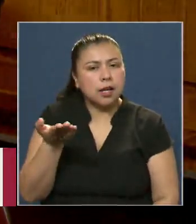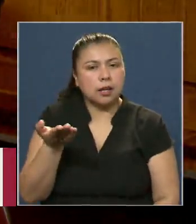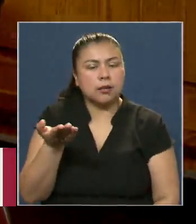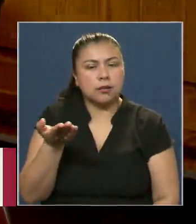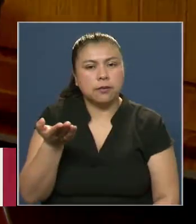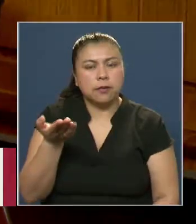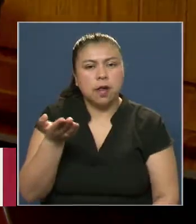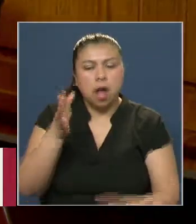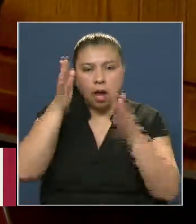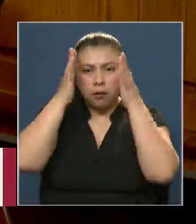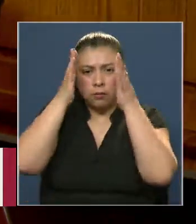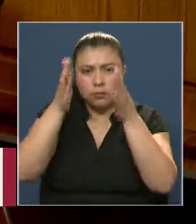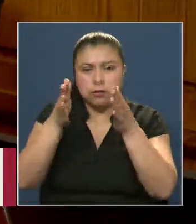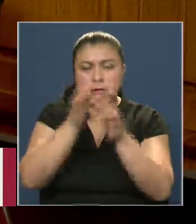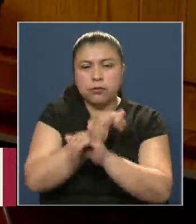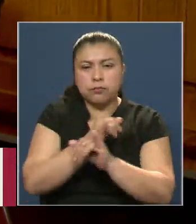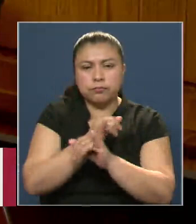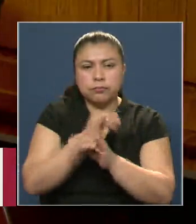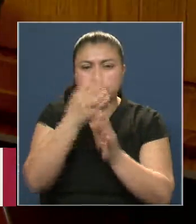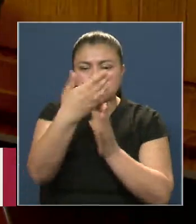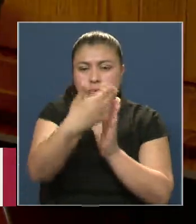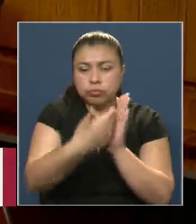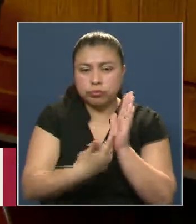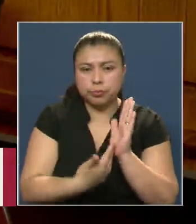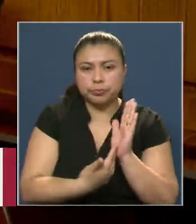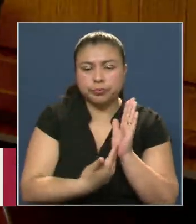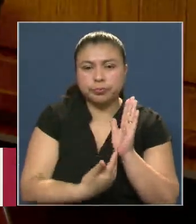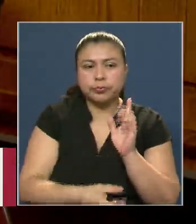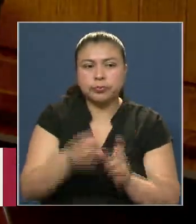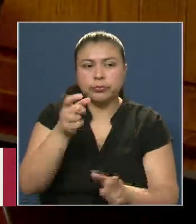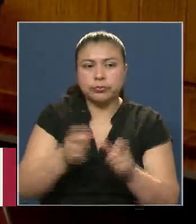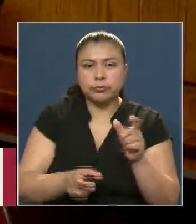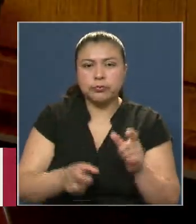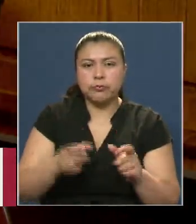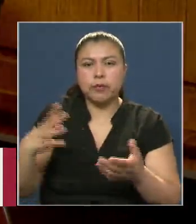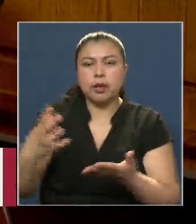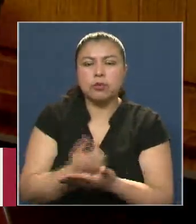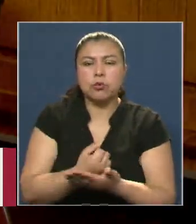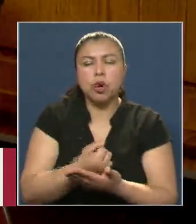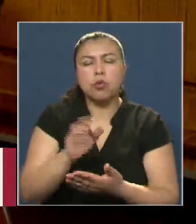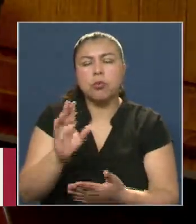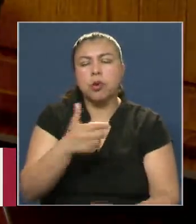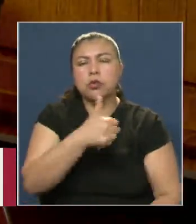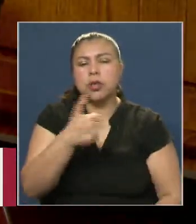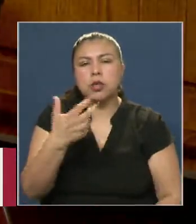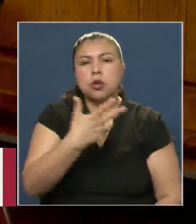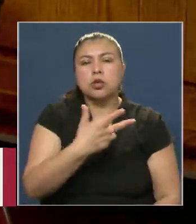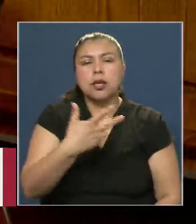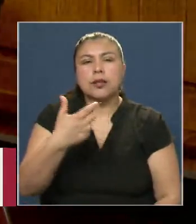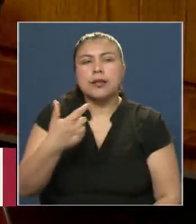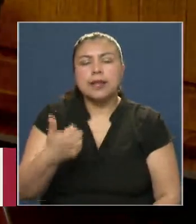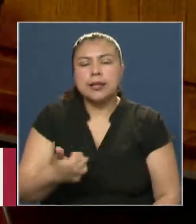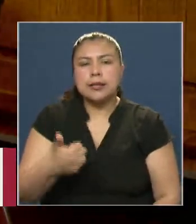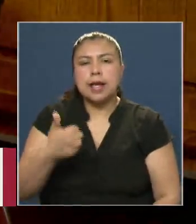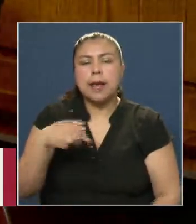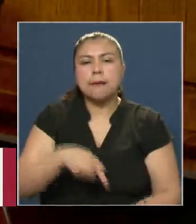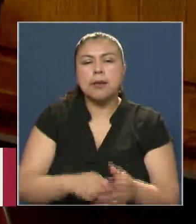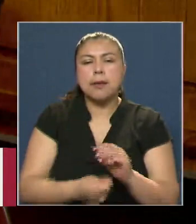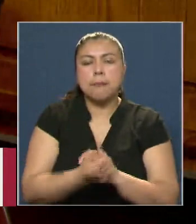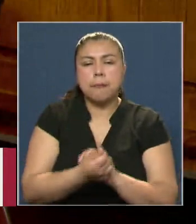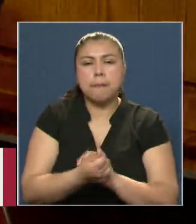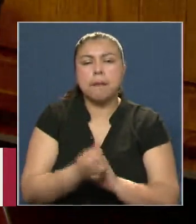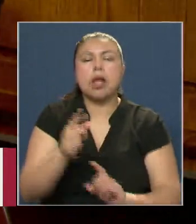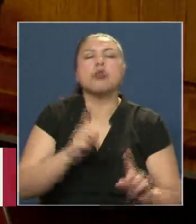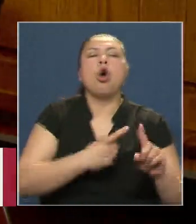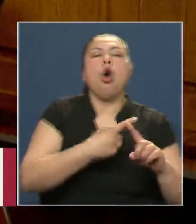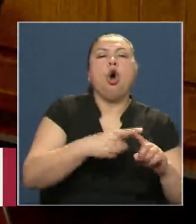a focalizar instrumentos a lo que la persona que tiene un ingreso de 680.000 pesos, aquel que tiene un ingreso,